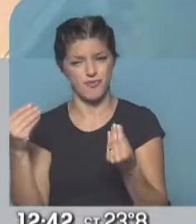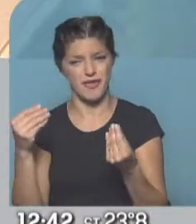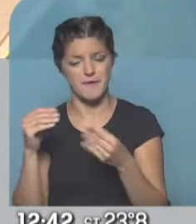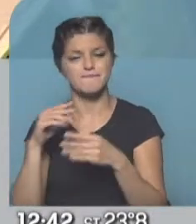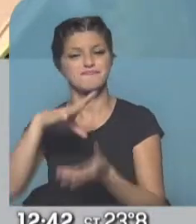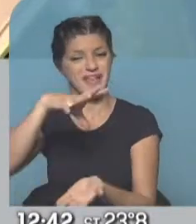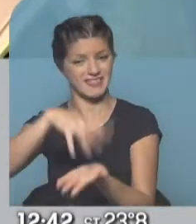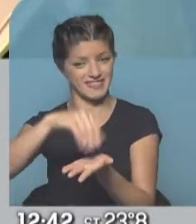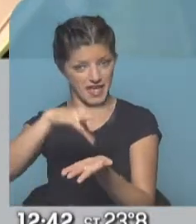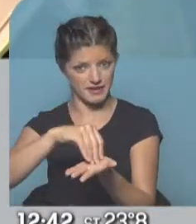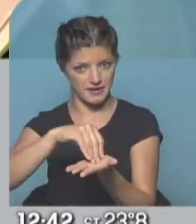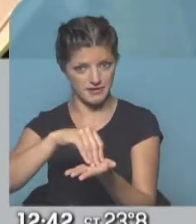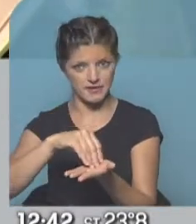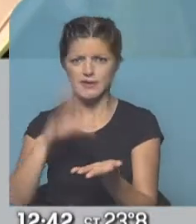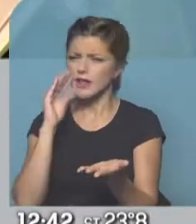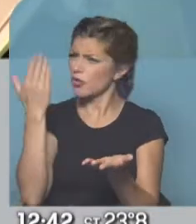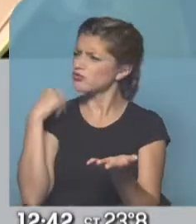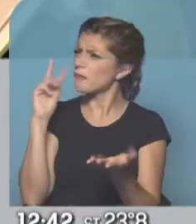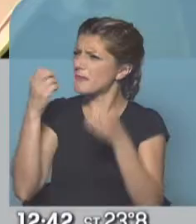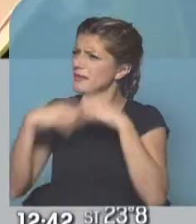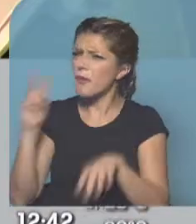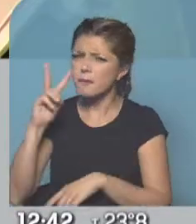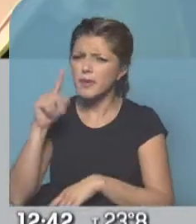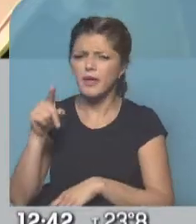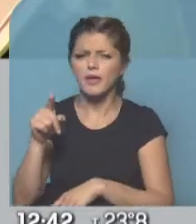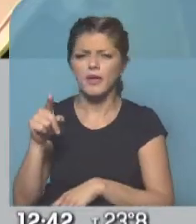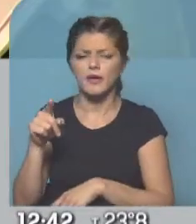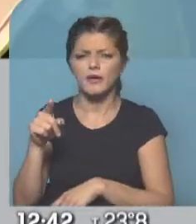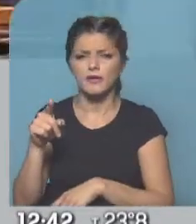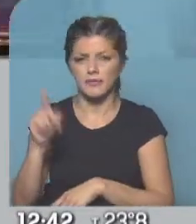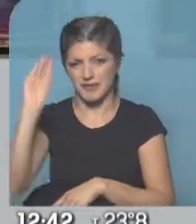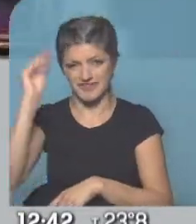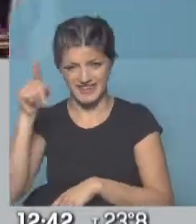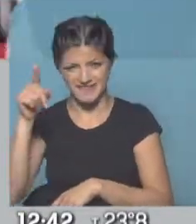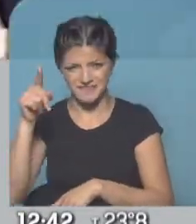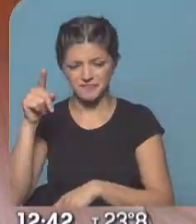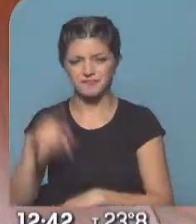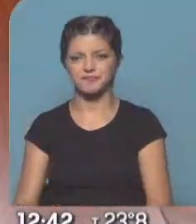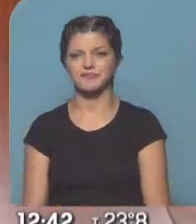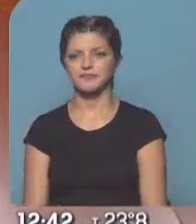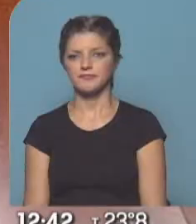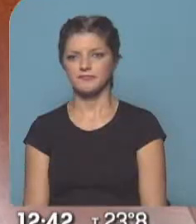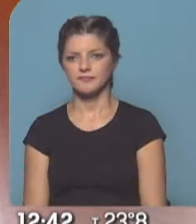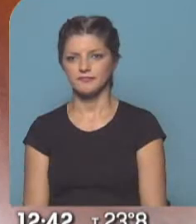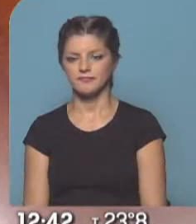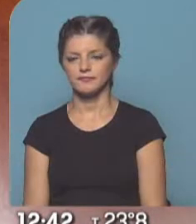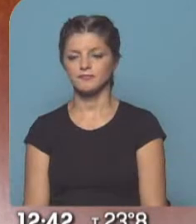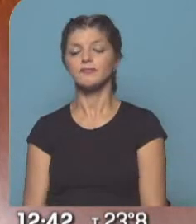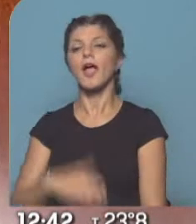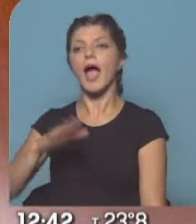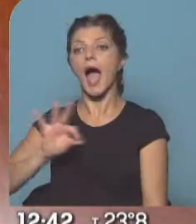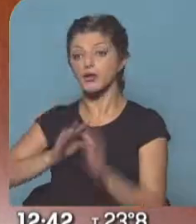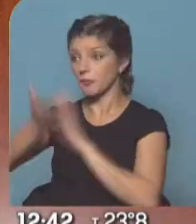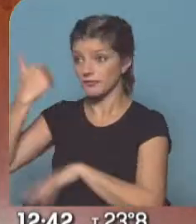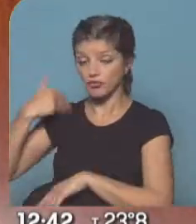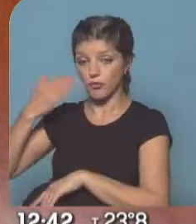cual se le suma algo que veía al inicio de este programa, aún para el Brasil, es, me invitaron también, estuve el año pasado, es todos